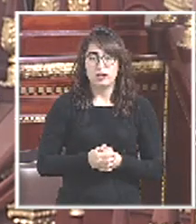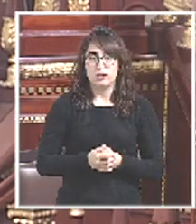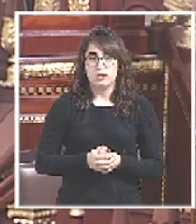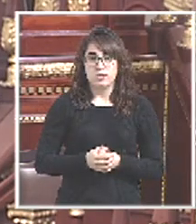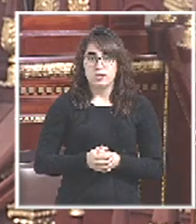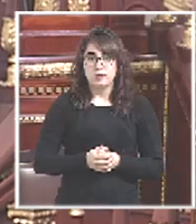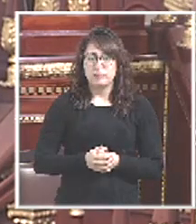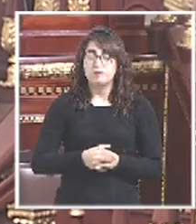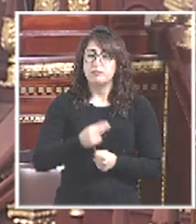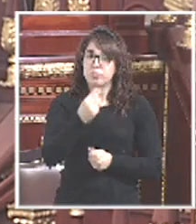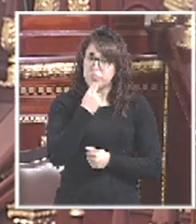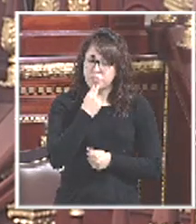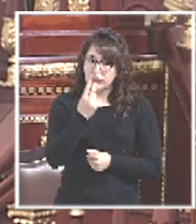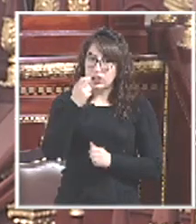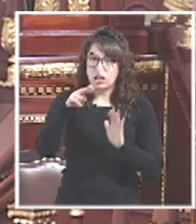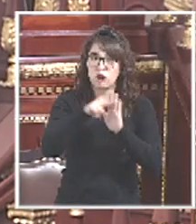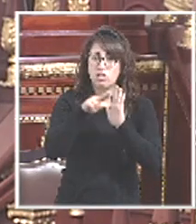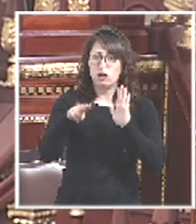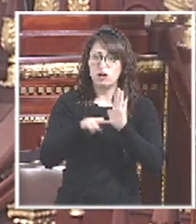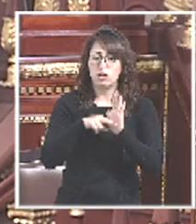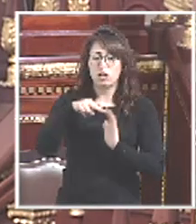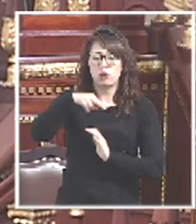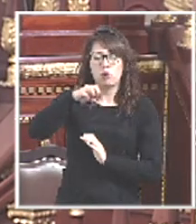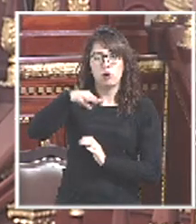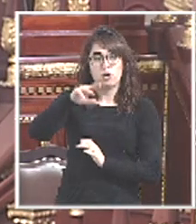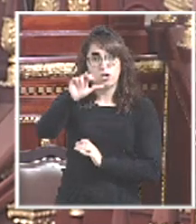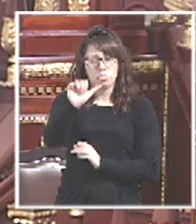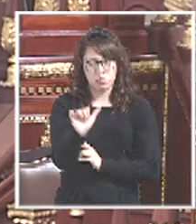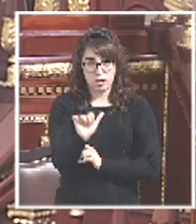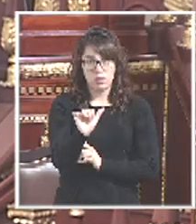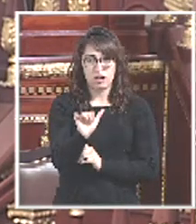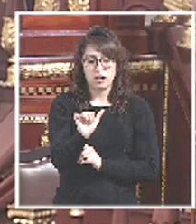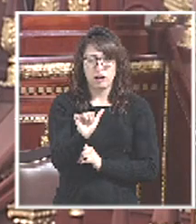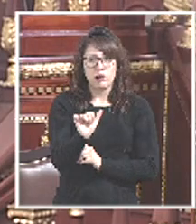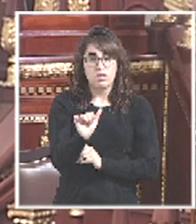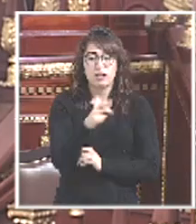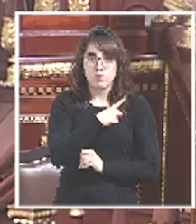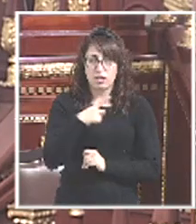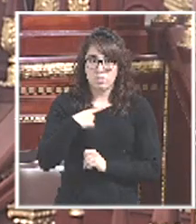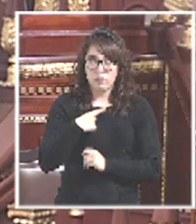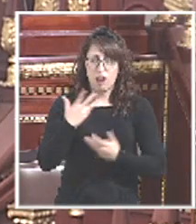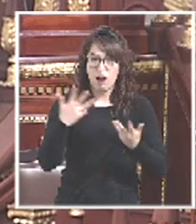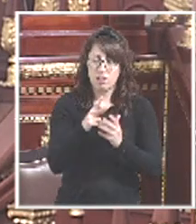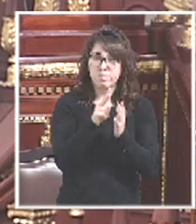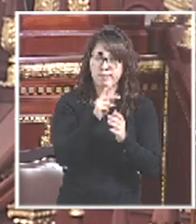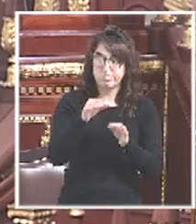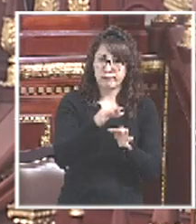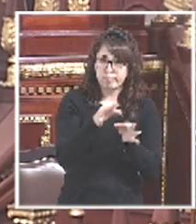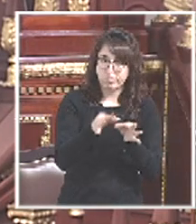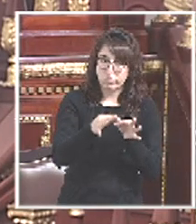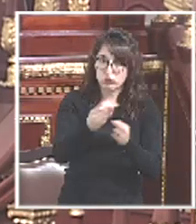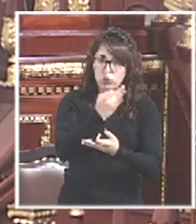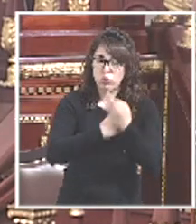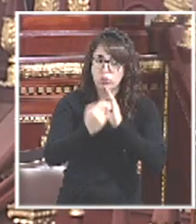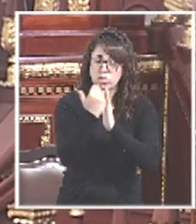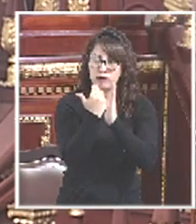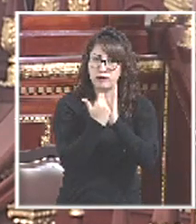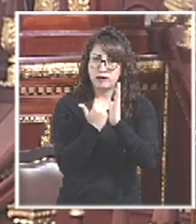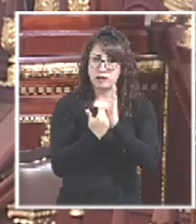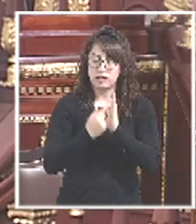Apliquemos la norma con la urgencia que merece. Realicemos las acciones que ya contempla la Ley General de Educación